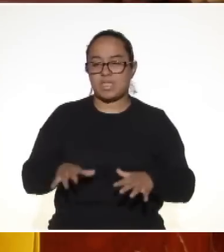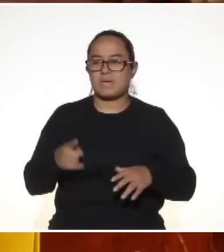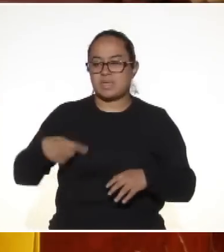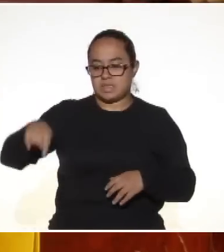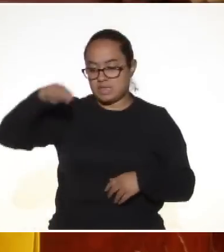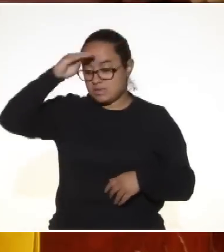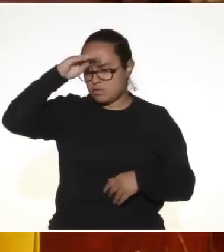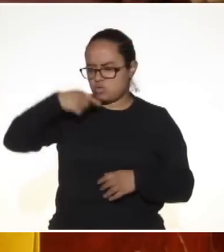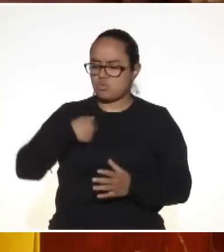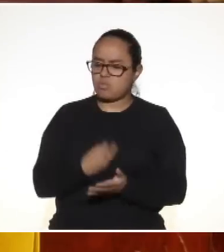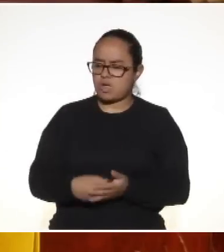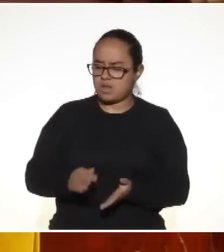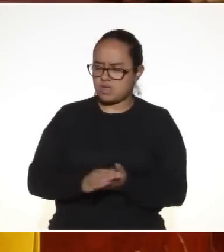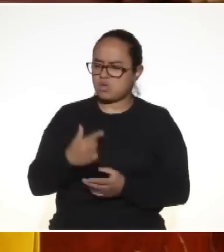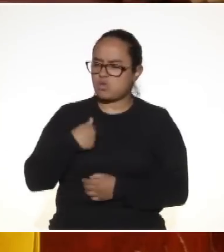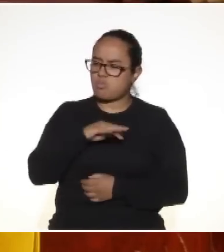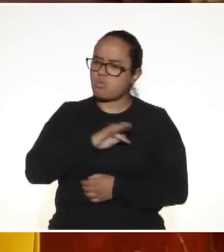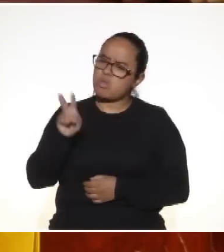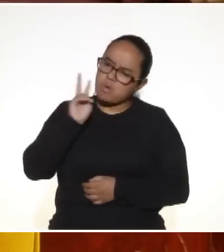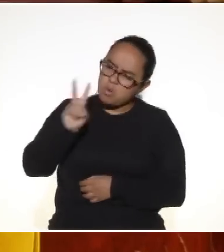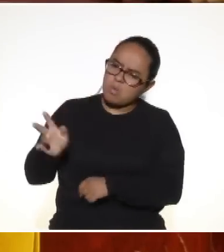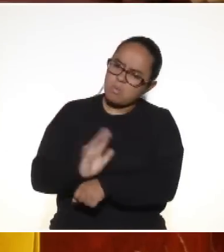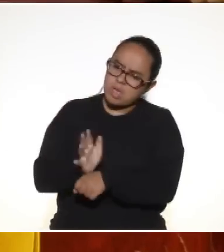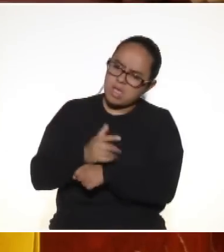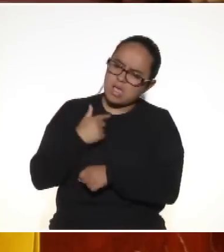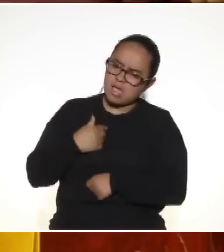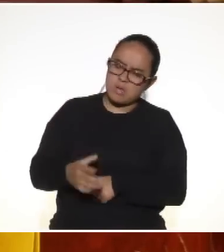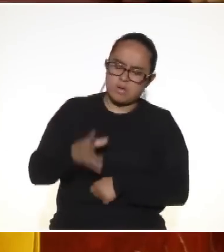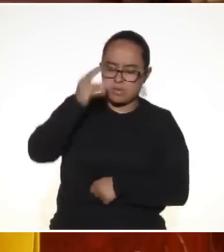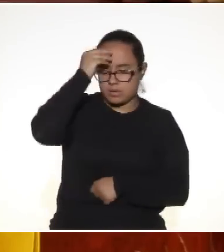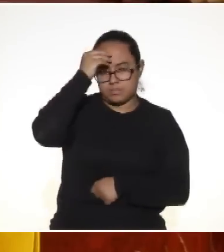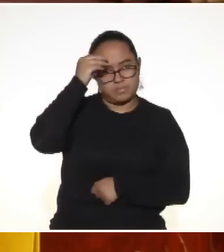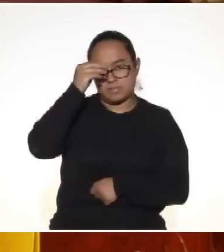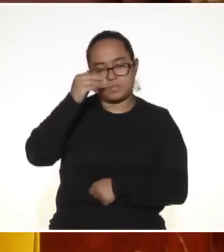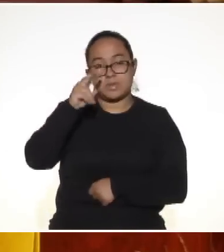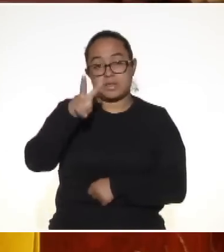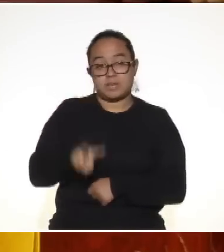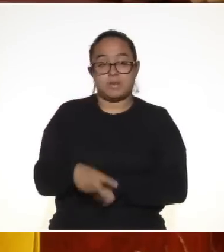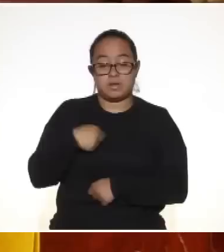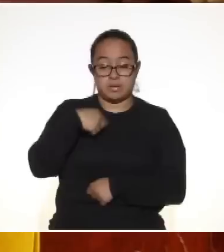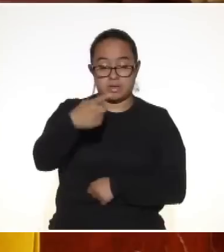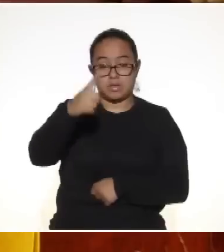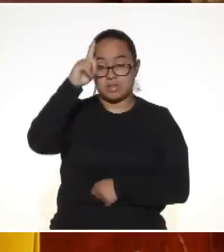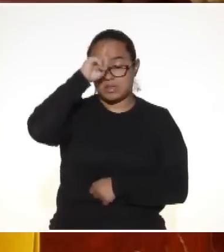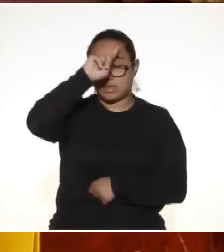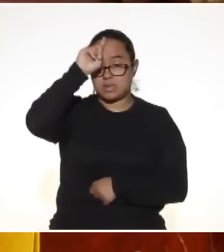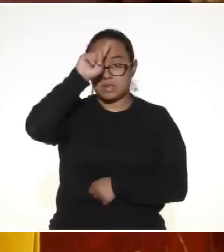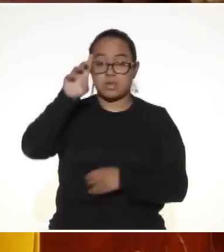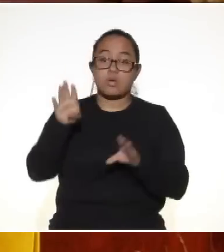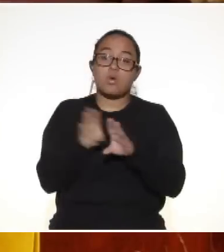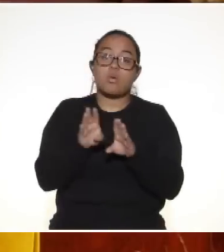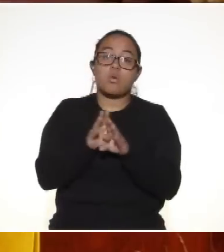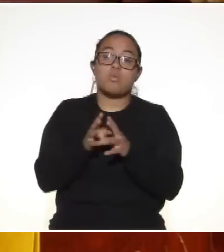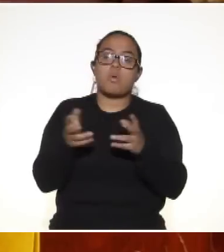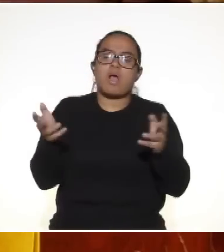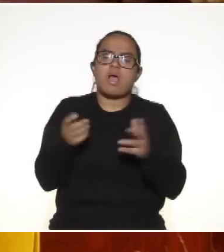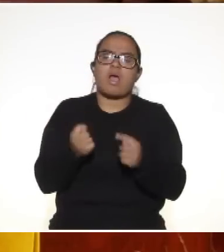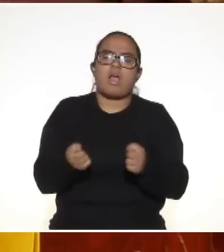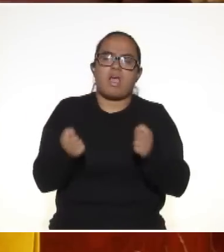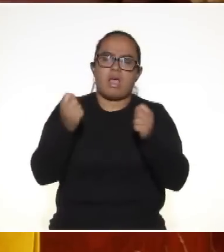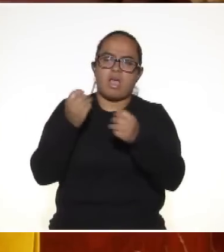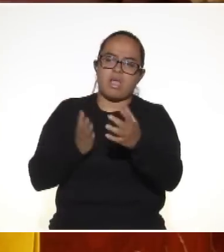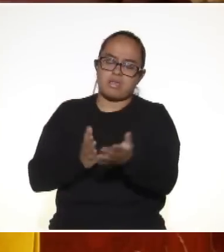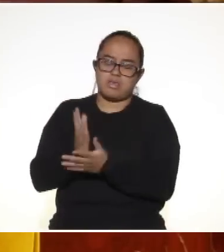peliculesco y lo heroico y bueno, pues yo jamás le recomendaría a alguien Tratar de que sacar. haga algo sin equipo de